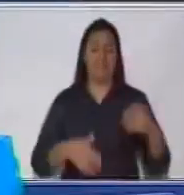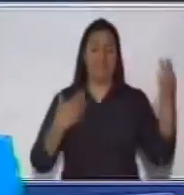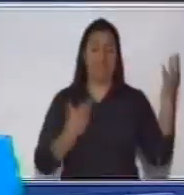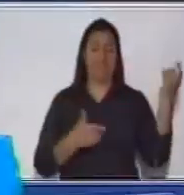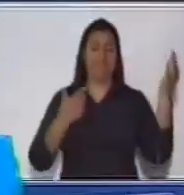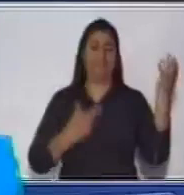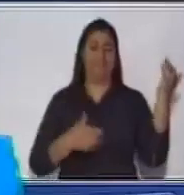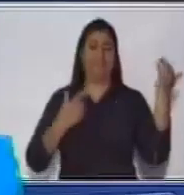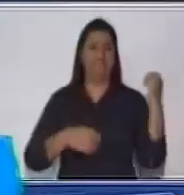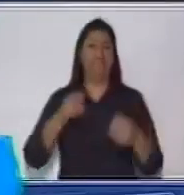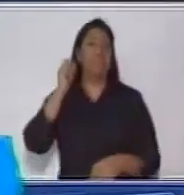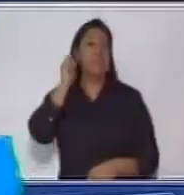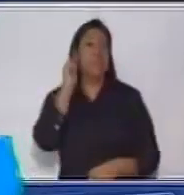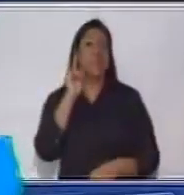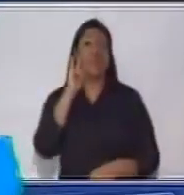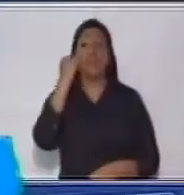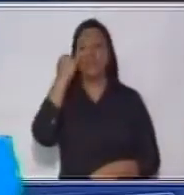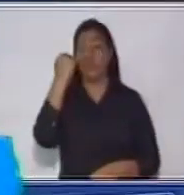guitarra.